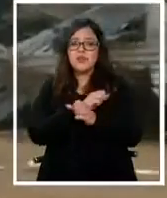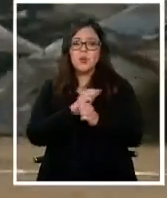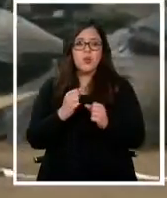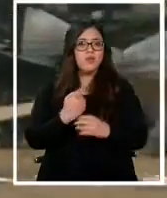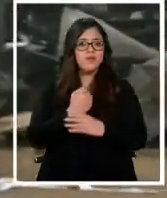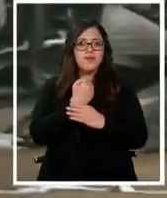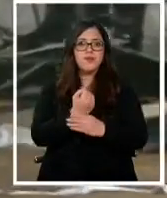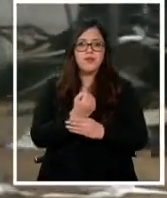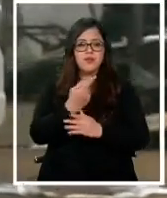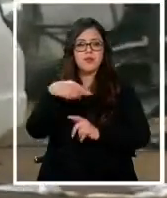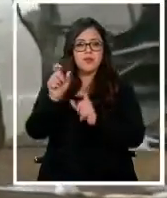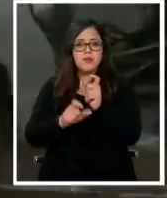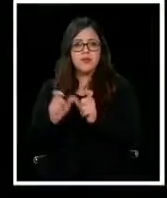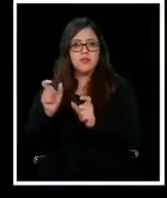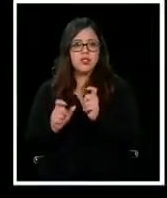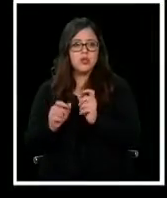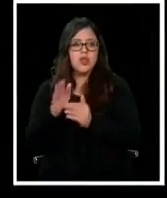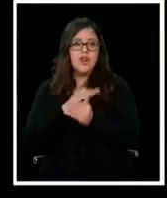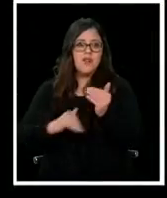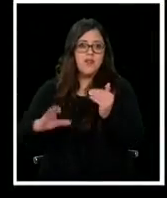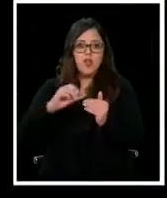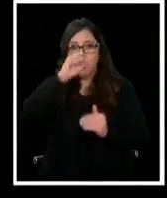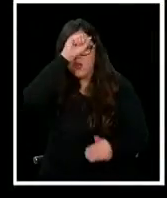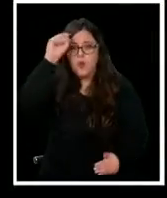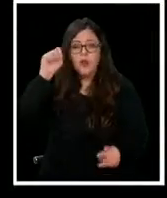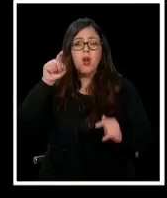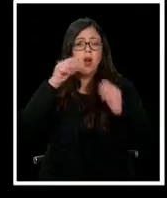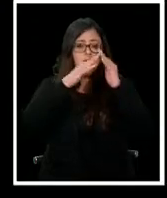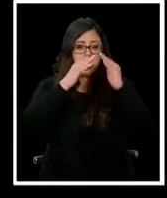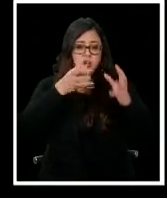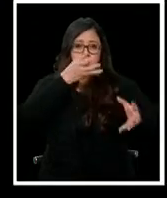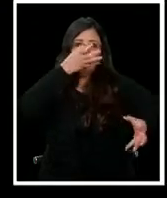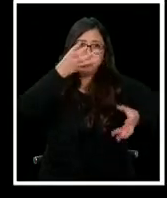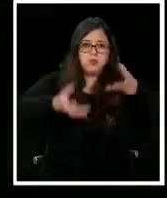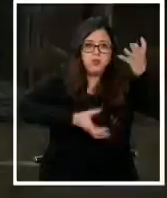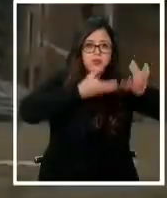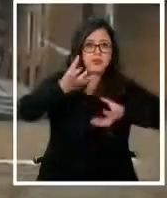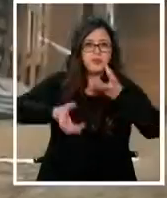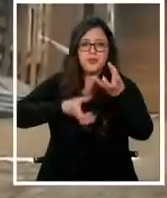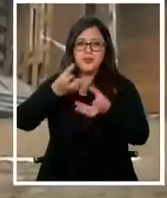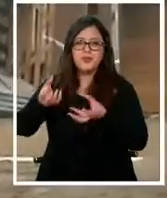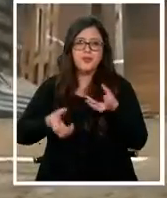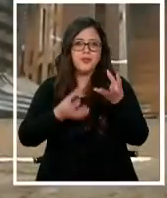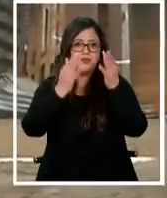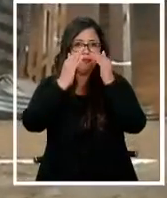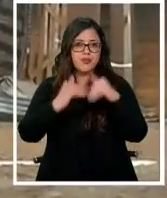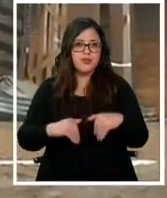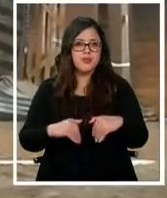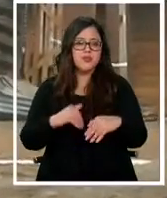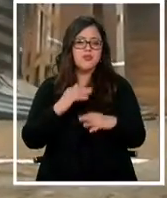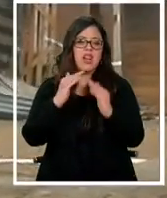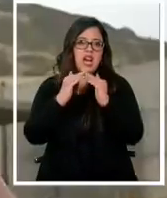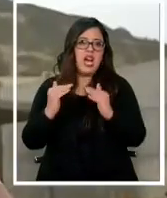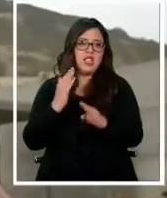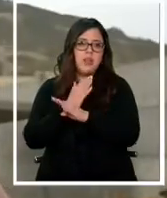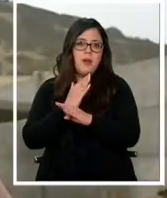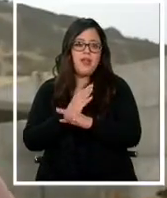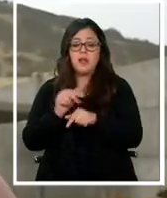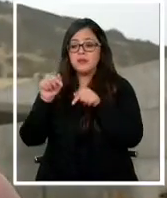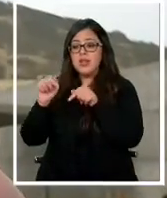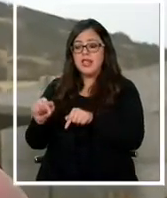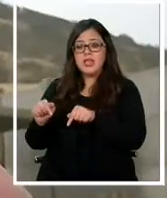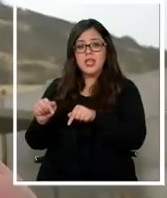ser rescatadas por vecinos ni bomberos. Las llamas consumieron en pocos minutos la vivienda de madera. En este momento